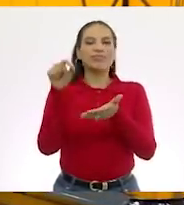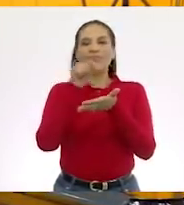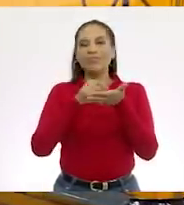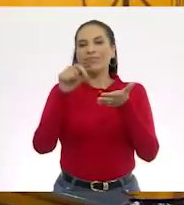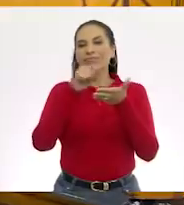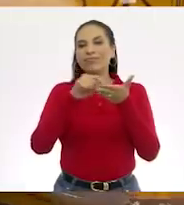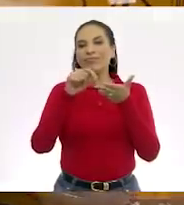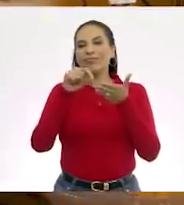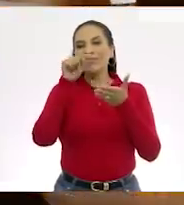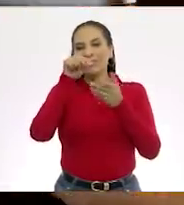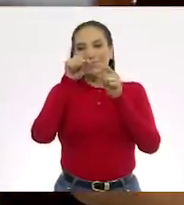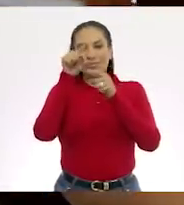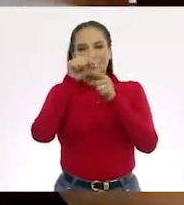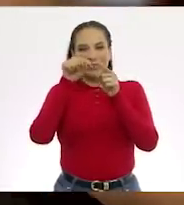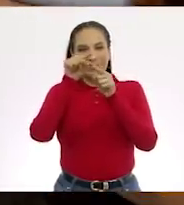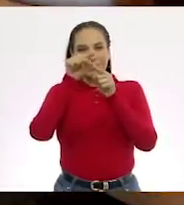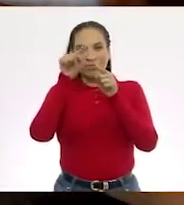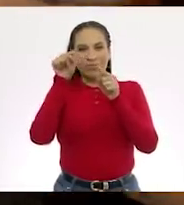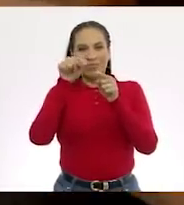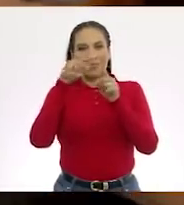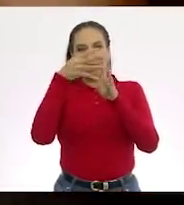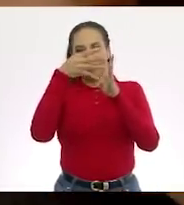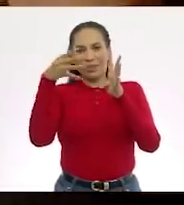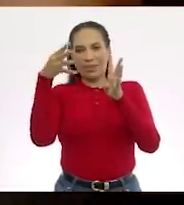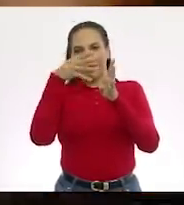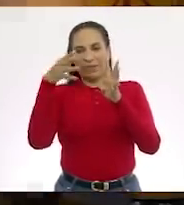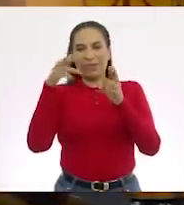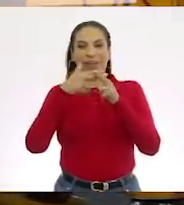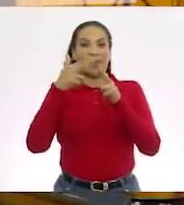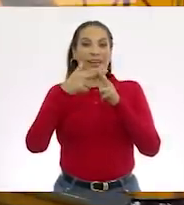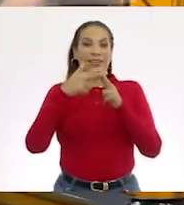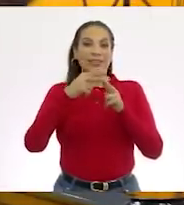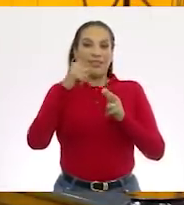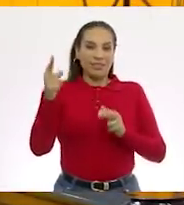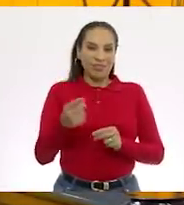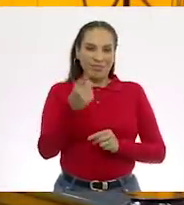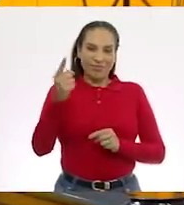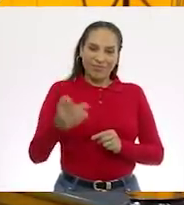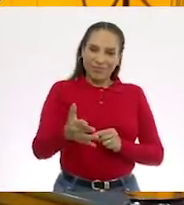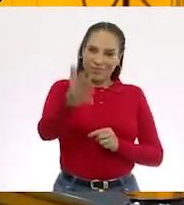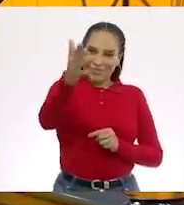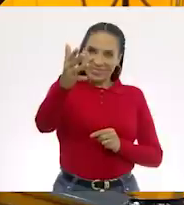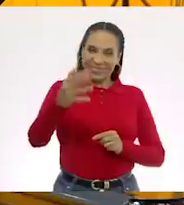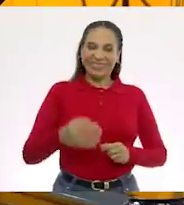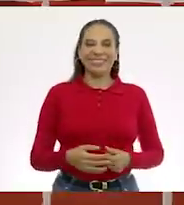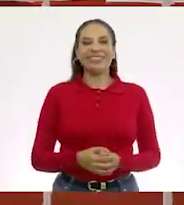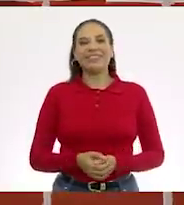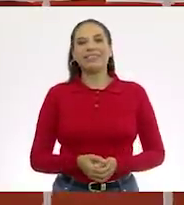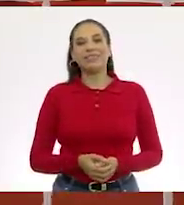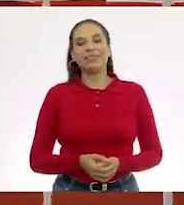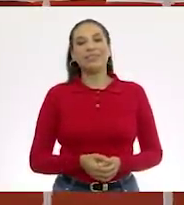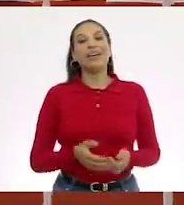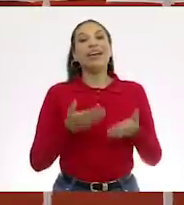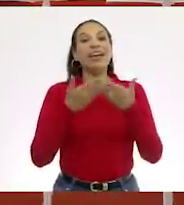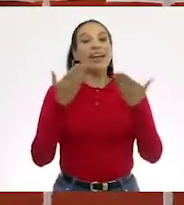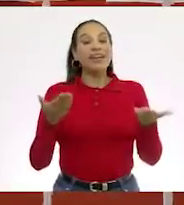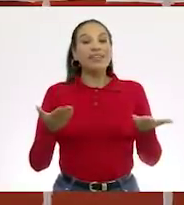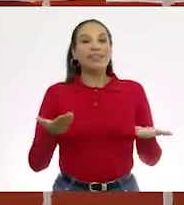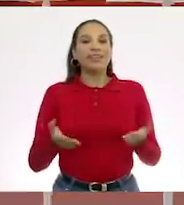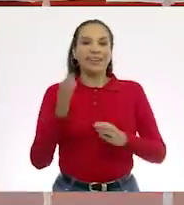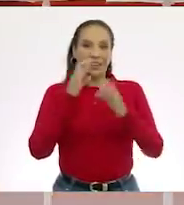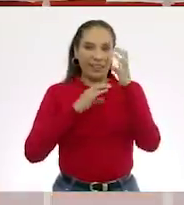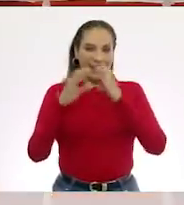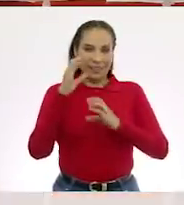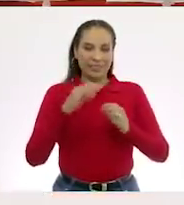escribiendo notitas a través de las líneas adicionales hasta el infinito y más allá. Ahora sí,